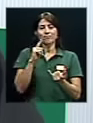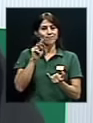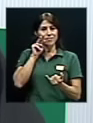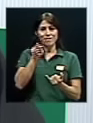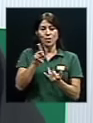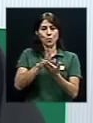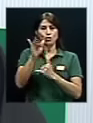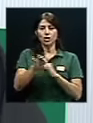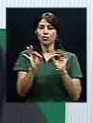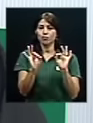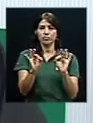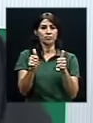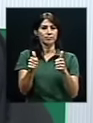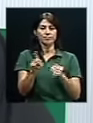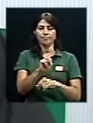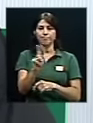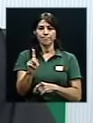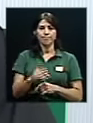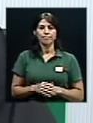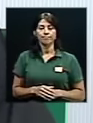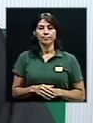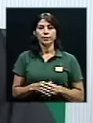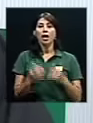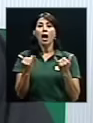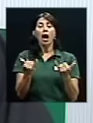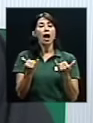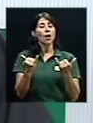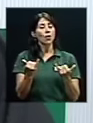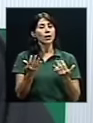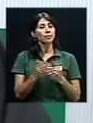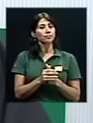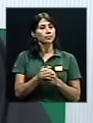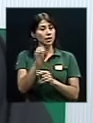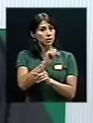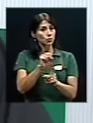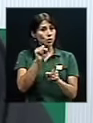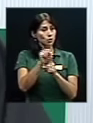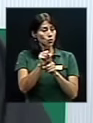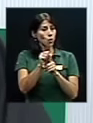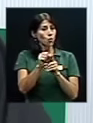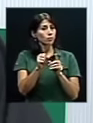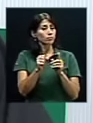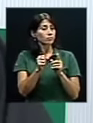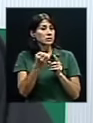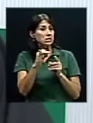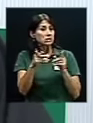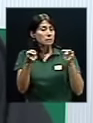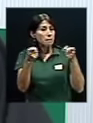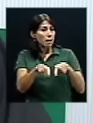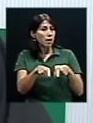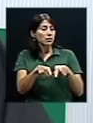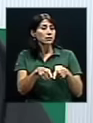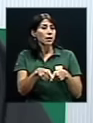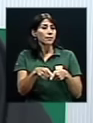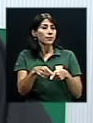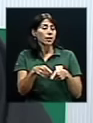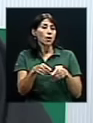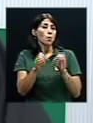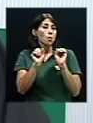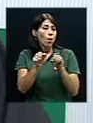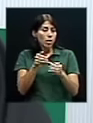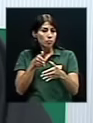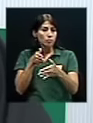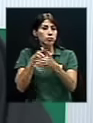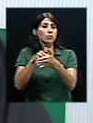un proyecto de este tipo. Ahora, el efecto precedente sería, para otros proyectos, sería bastante nefasto, ¿no les